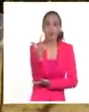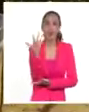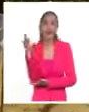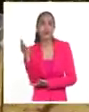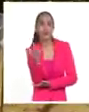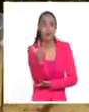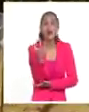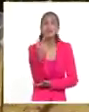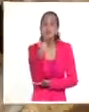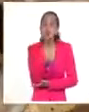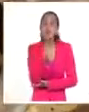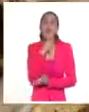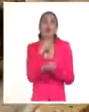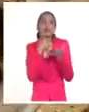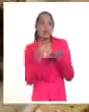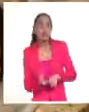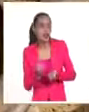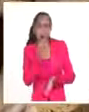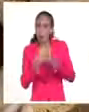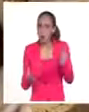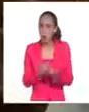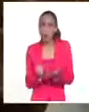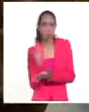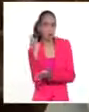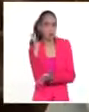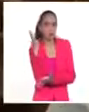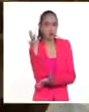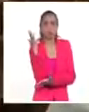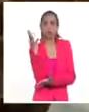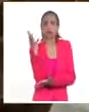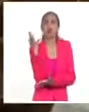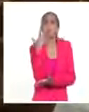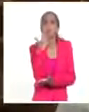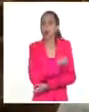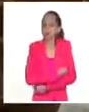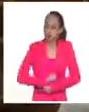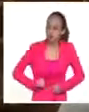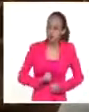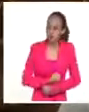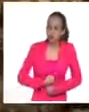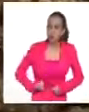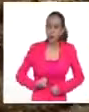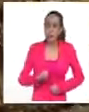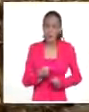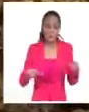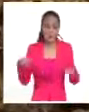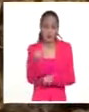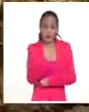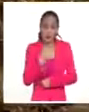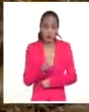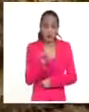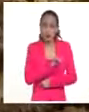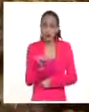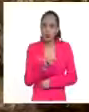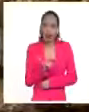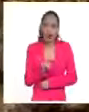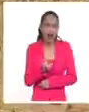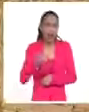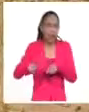más importante que nosotros hacemos para la agroecología es que usamos los desechos prácticamente al